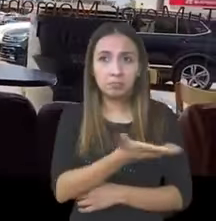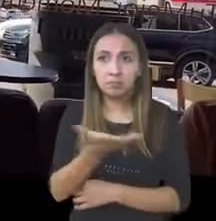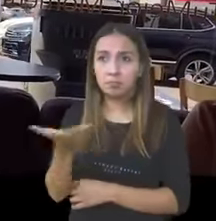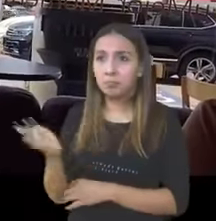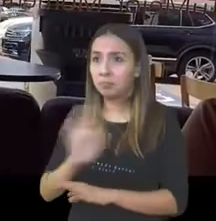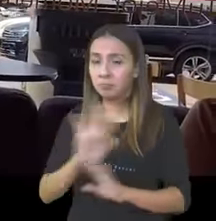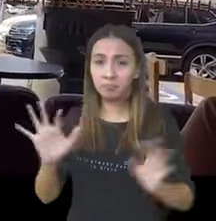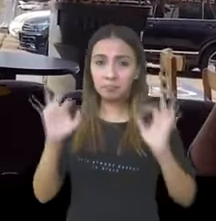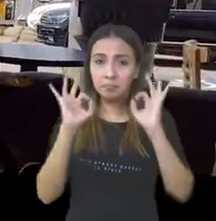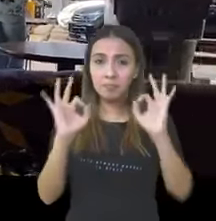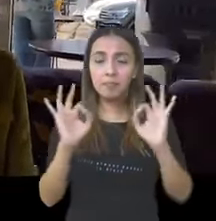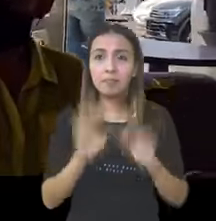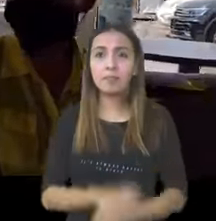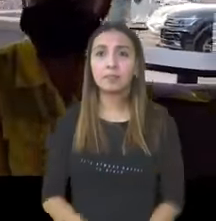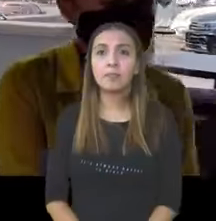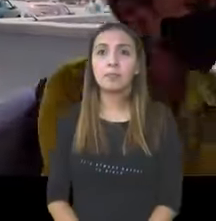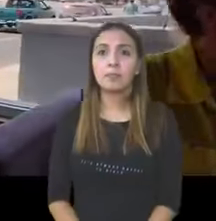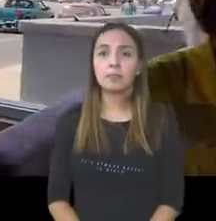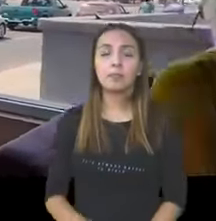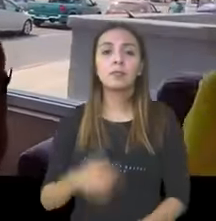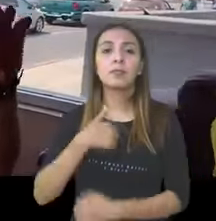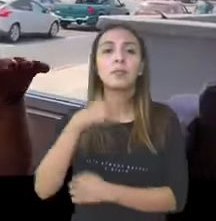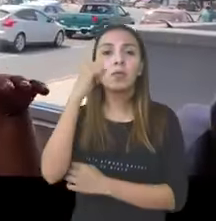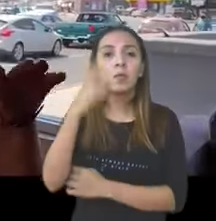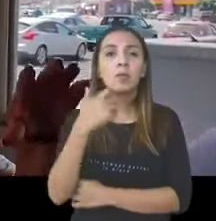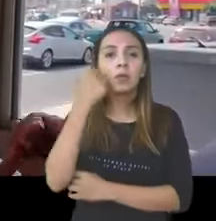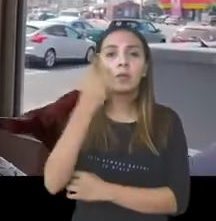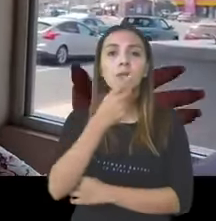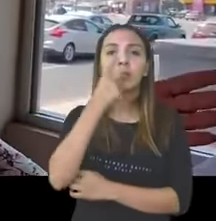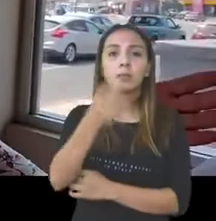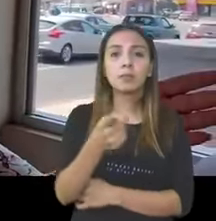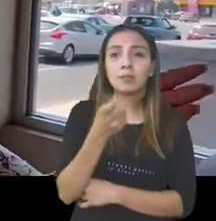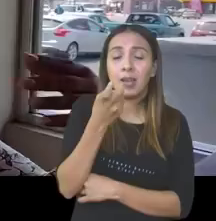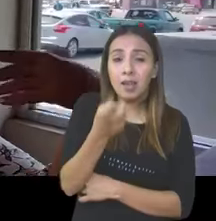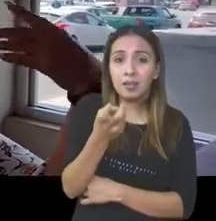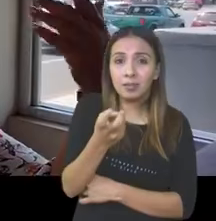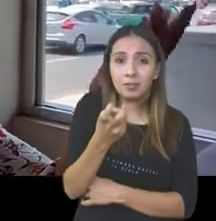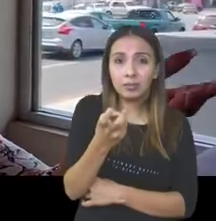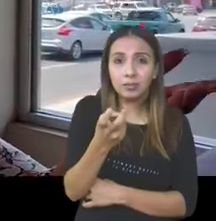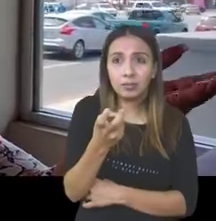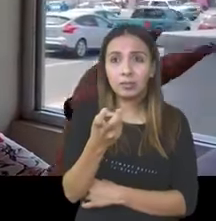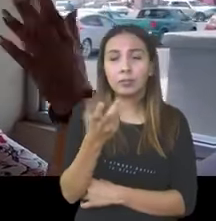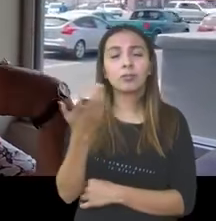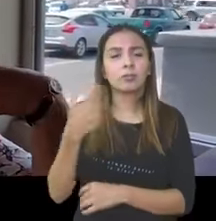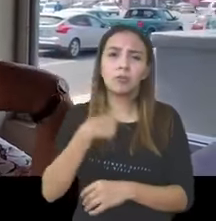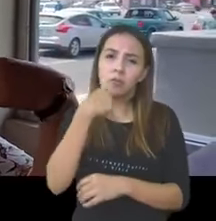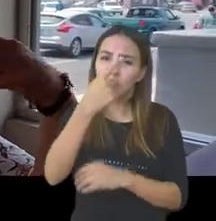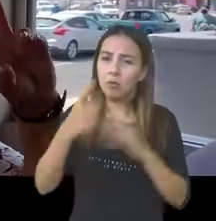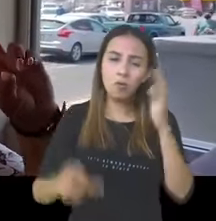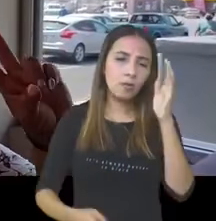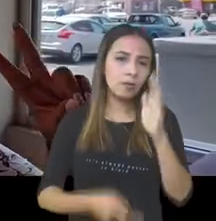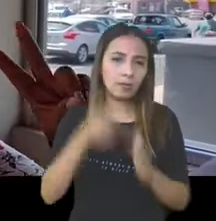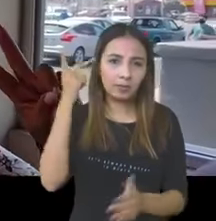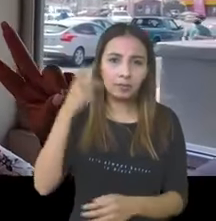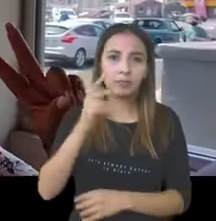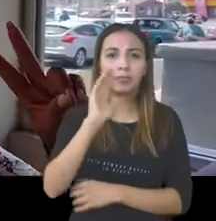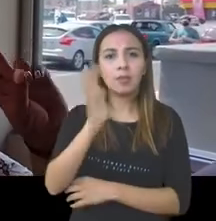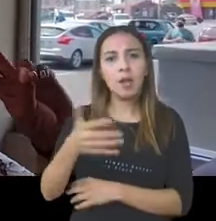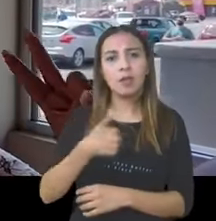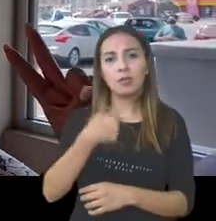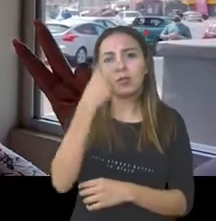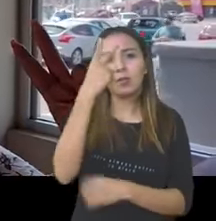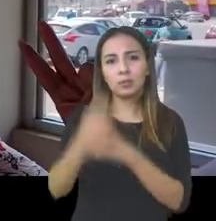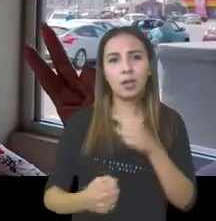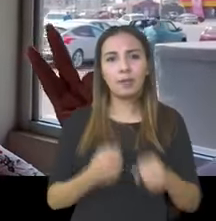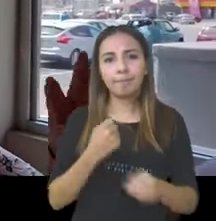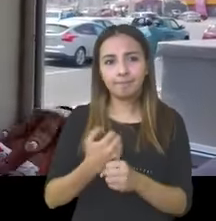¿Listo? Bueno, yo nada más quiero comentar algo, que esto no es algo, vuelvo a repetir, ¿no? Porque como yo ya tengo 2 años en